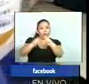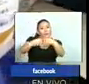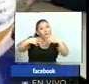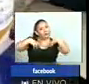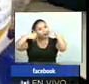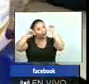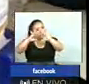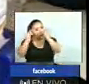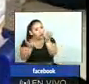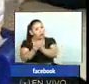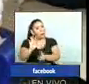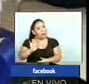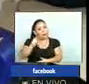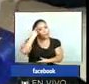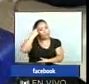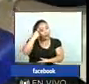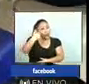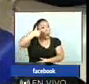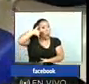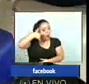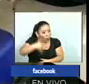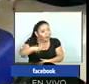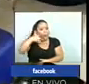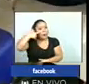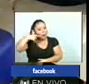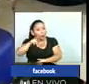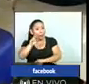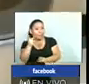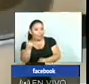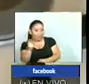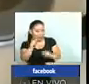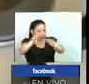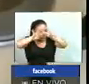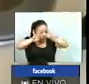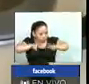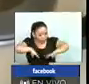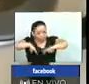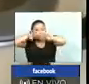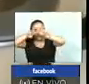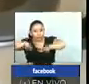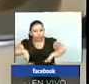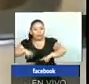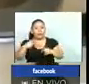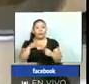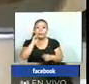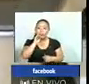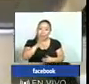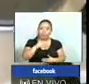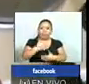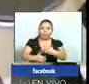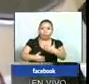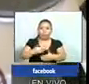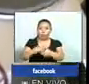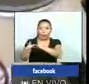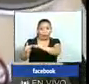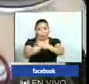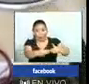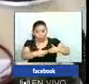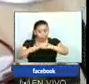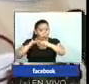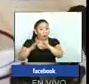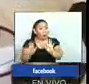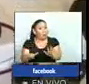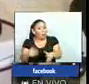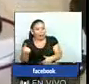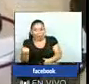considera la terapia experimental y debería seguir evaluándose agregó que el tratamiento es difícil de estandarizar ya que las